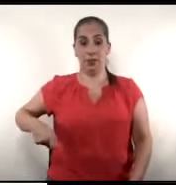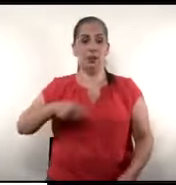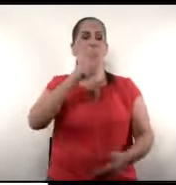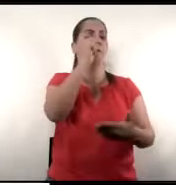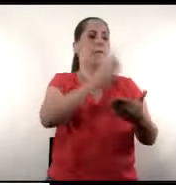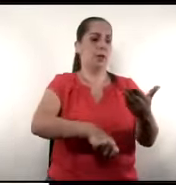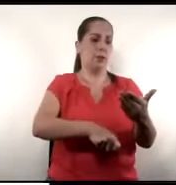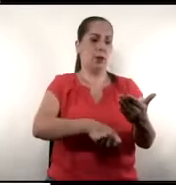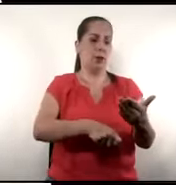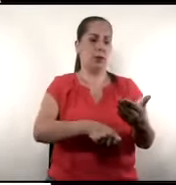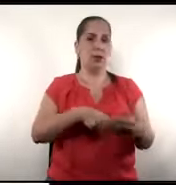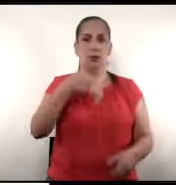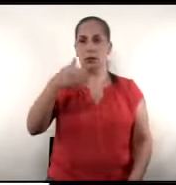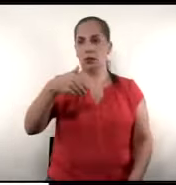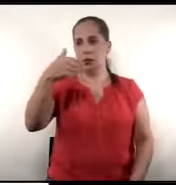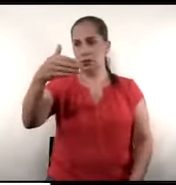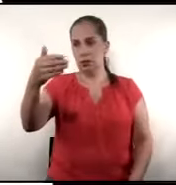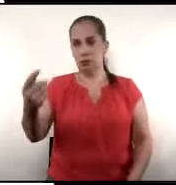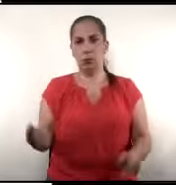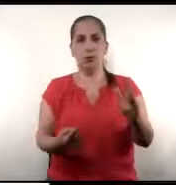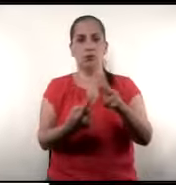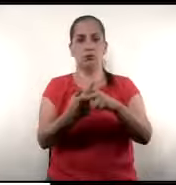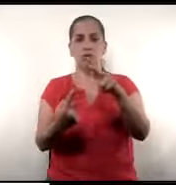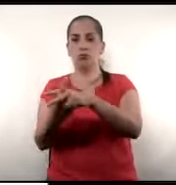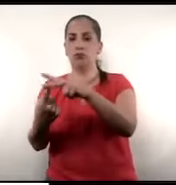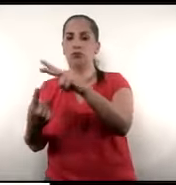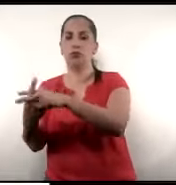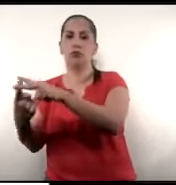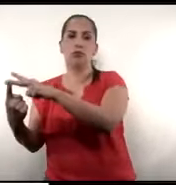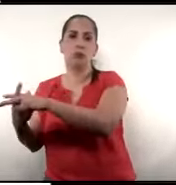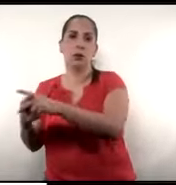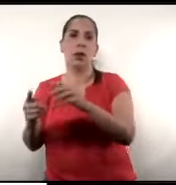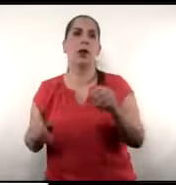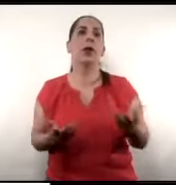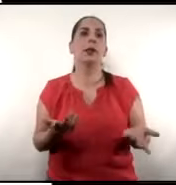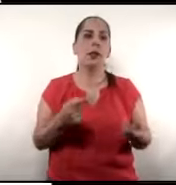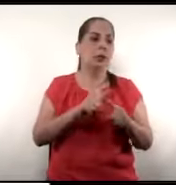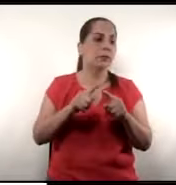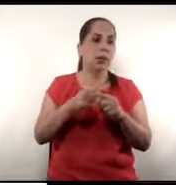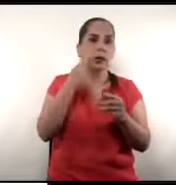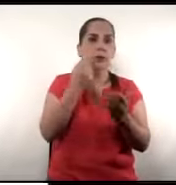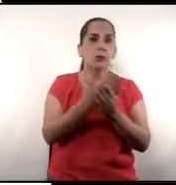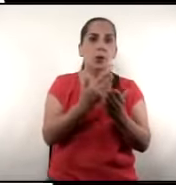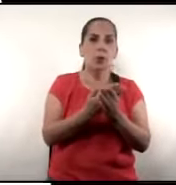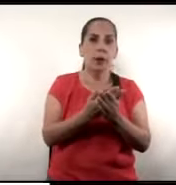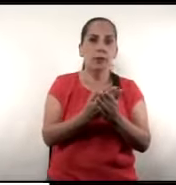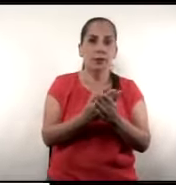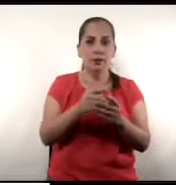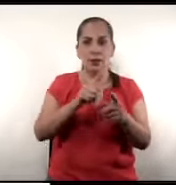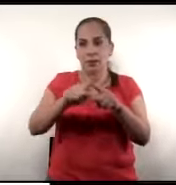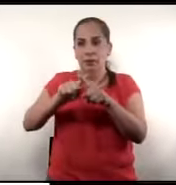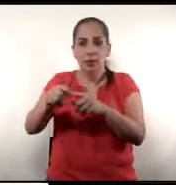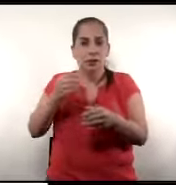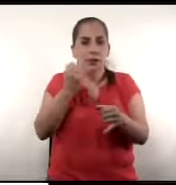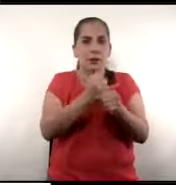días empezaba a ingresar a leyes y decretos de Casa Presidencial decretos o propuestas de decretos que venían de las